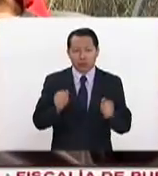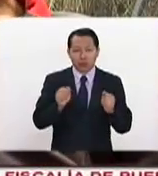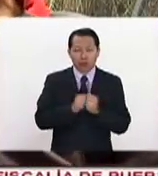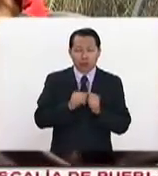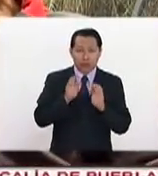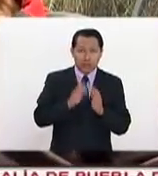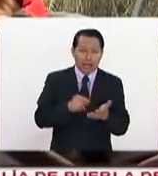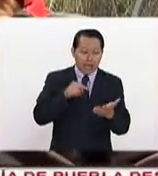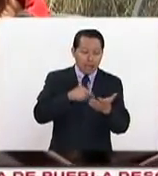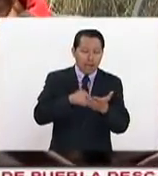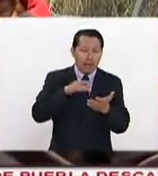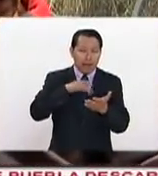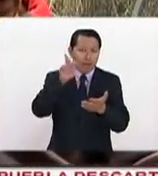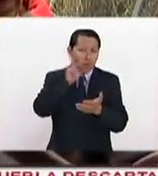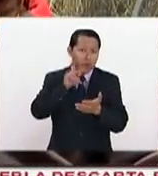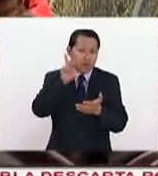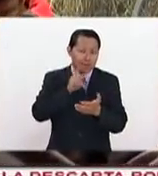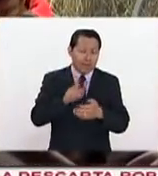prueba,